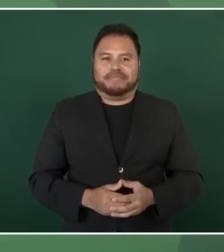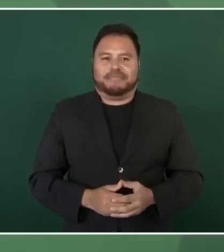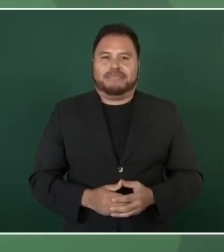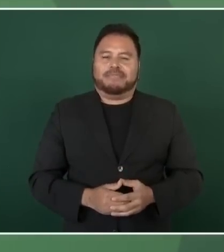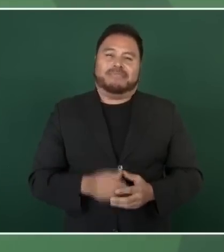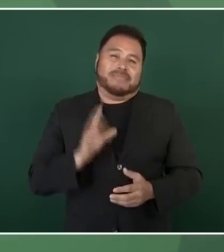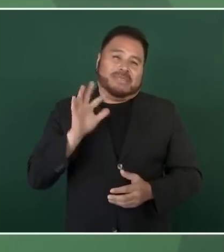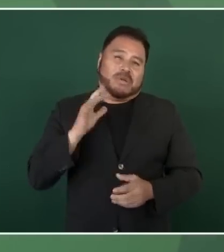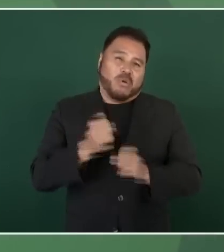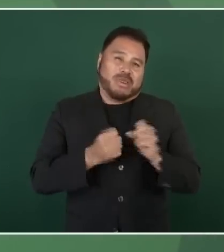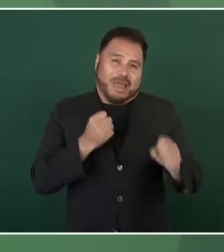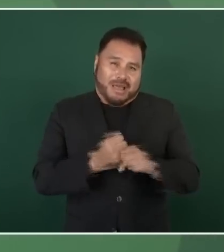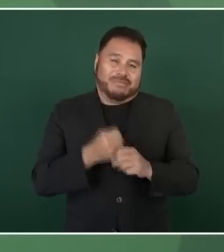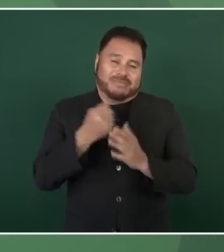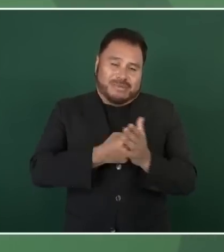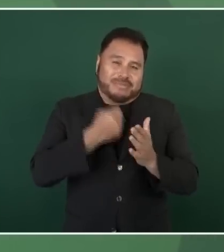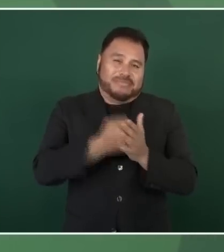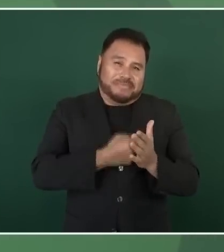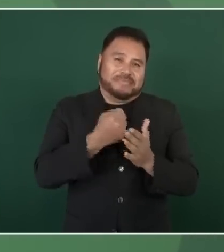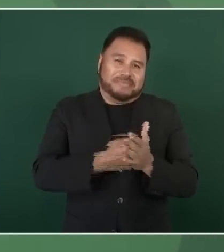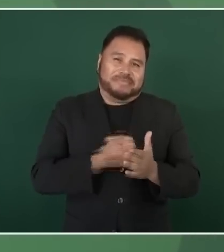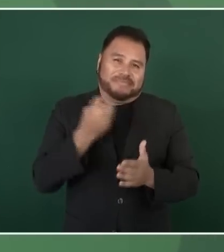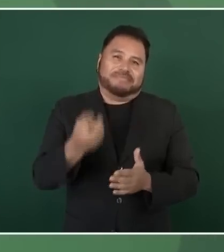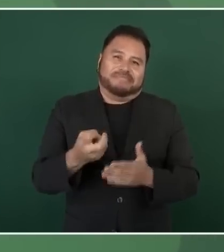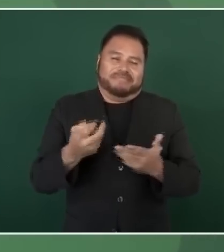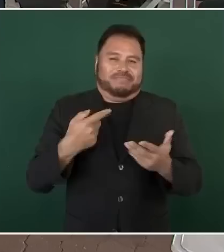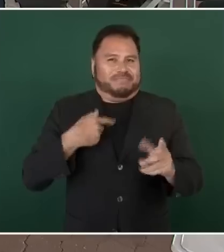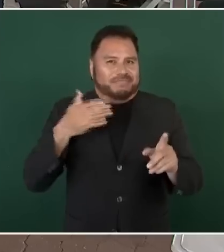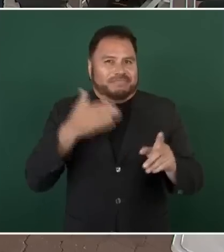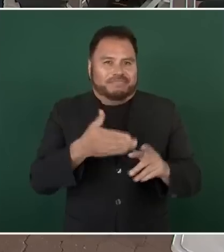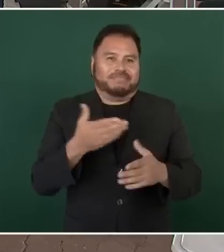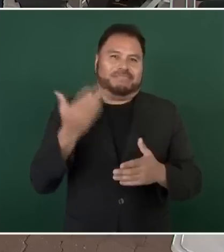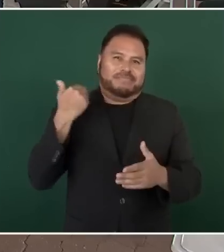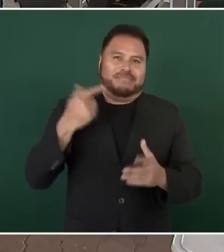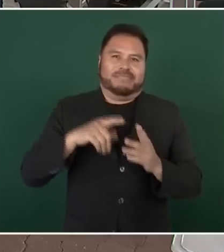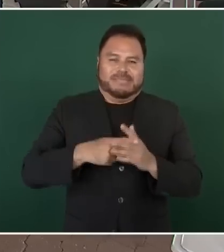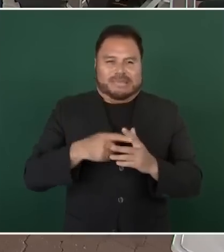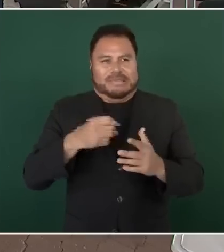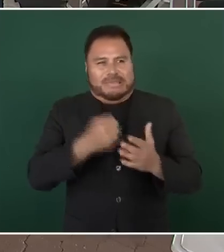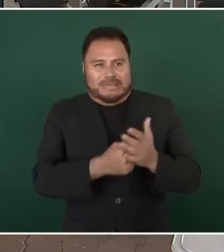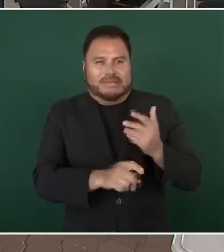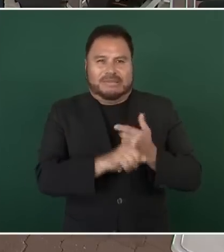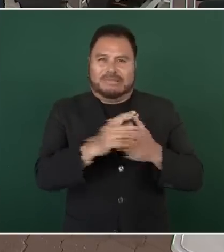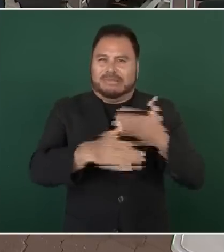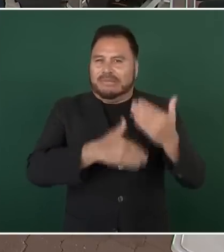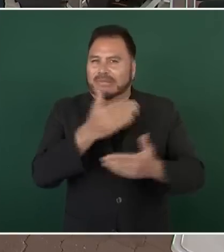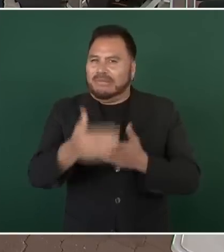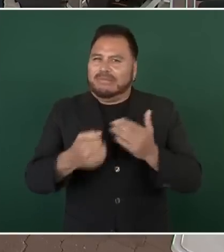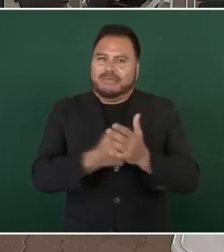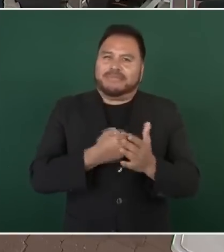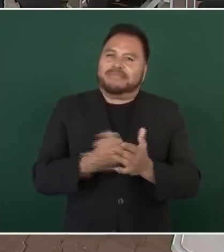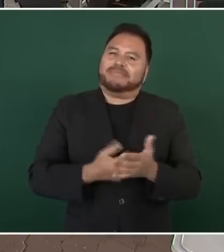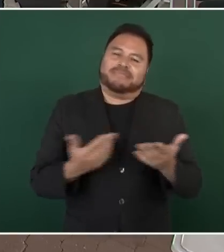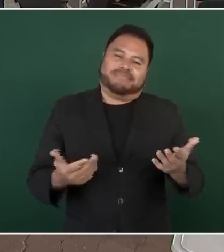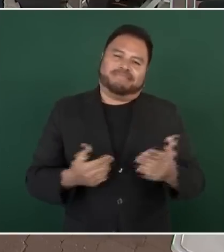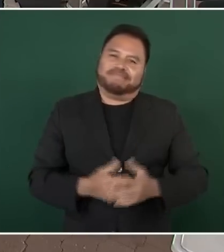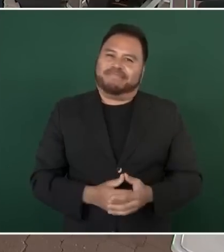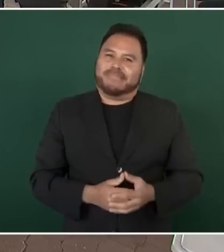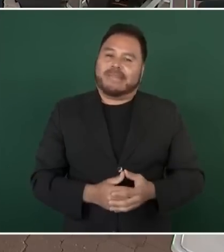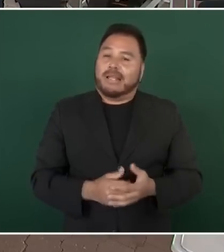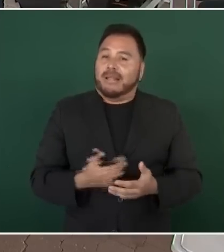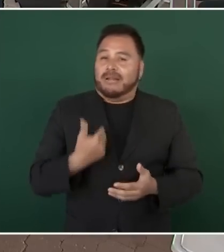casi 50 años luchando por ideales, por principios, y no hay